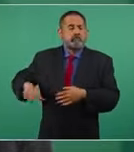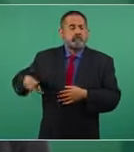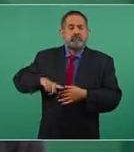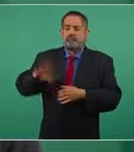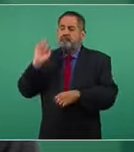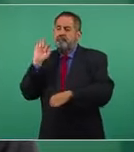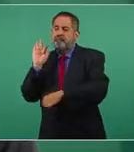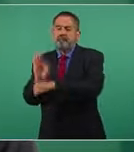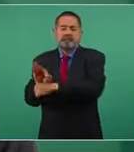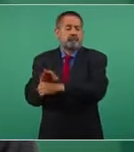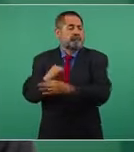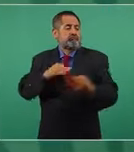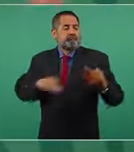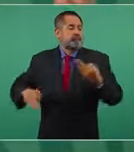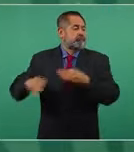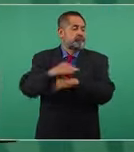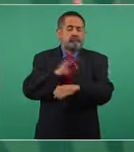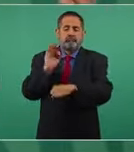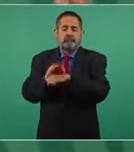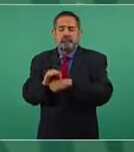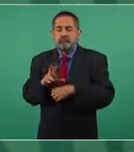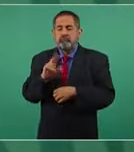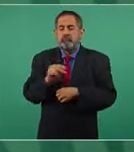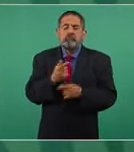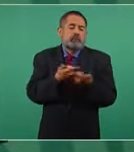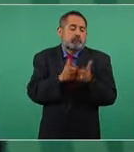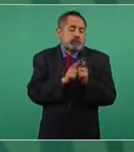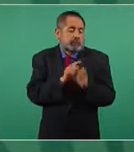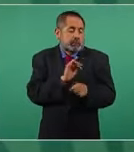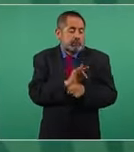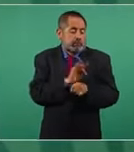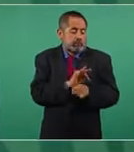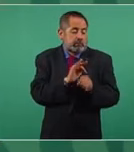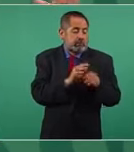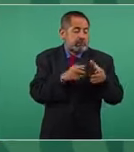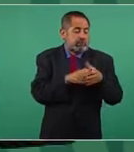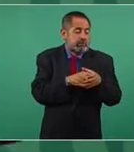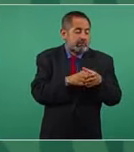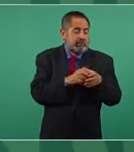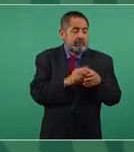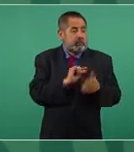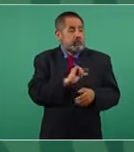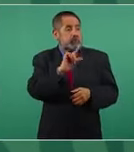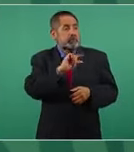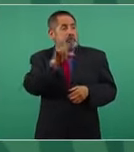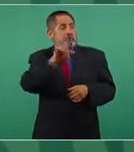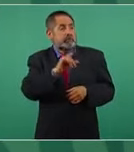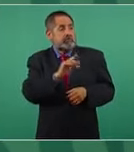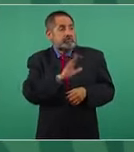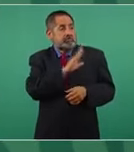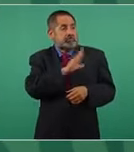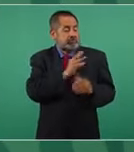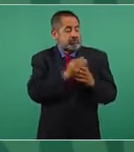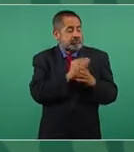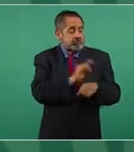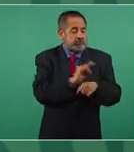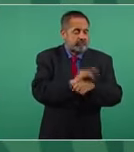representara a todos, no a un grupo, no a una facción, no a una élite.